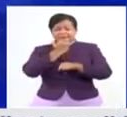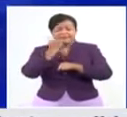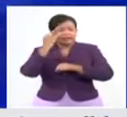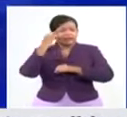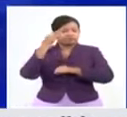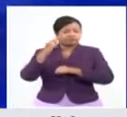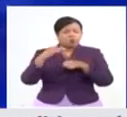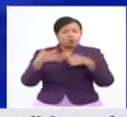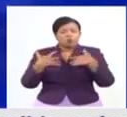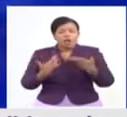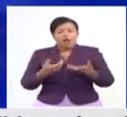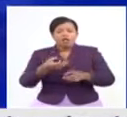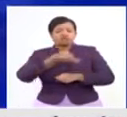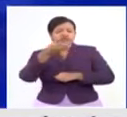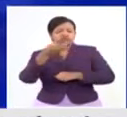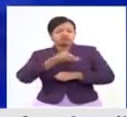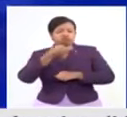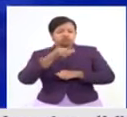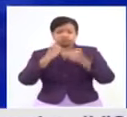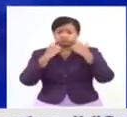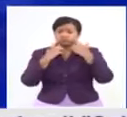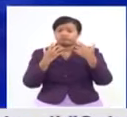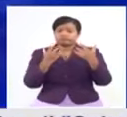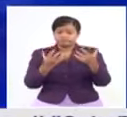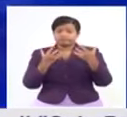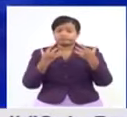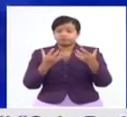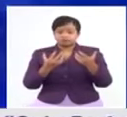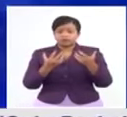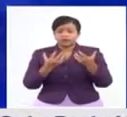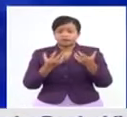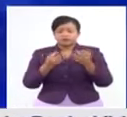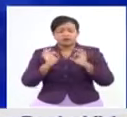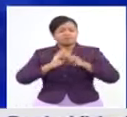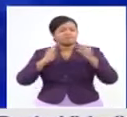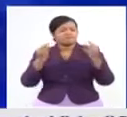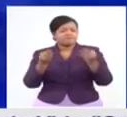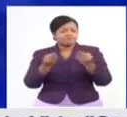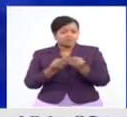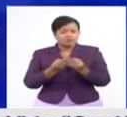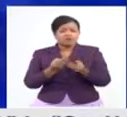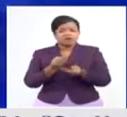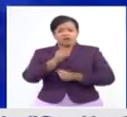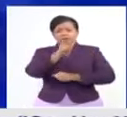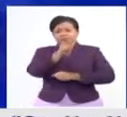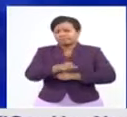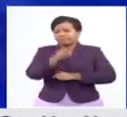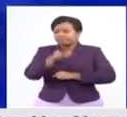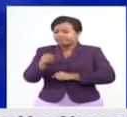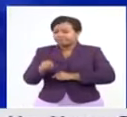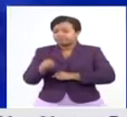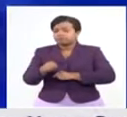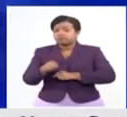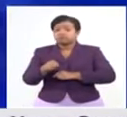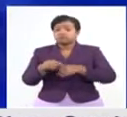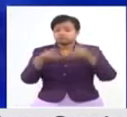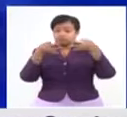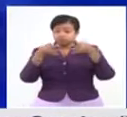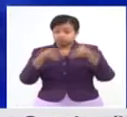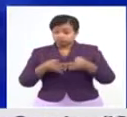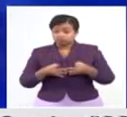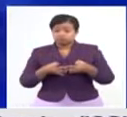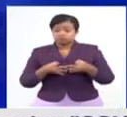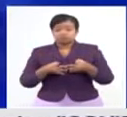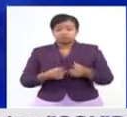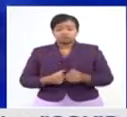y muy importante sobre la familia, las personas, que realmente van a ser